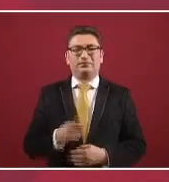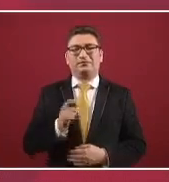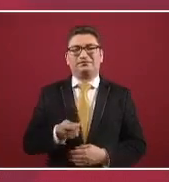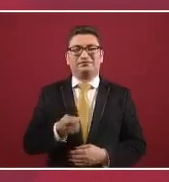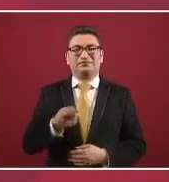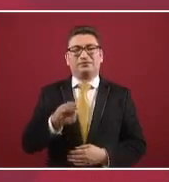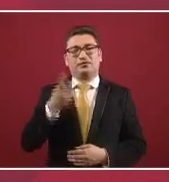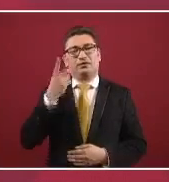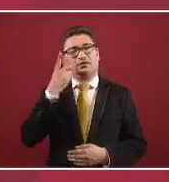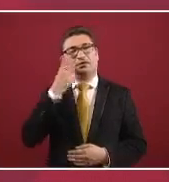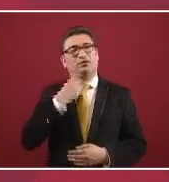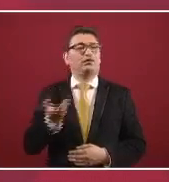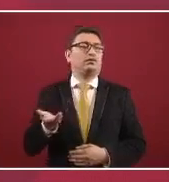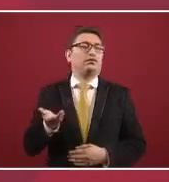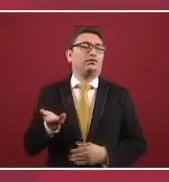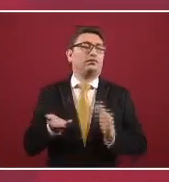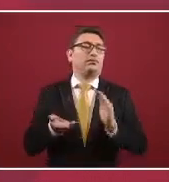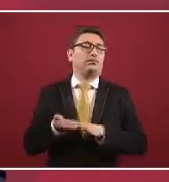Entonces le